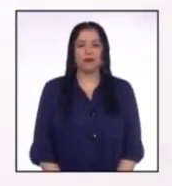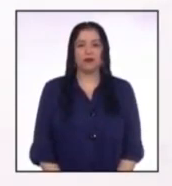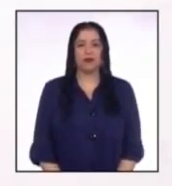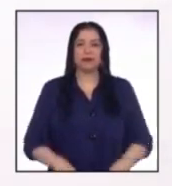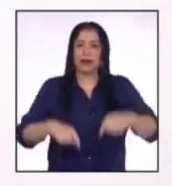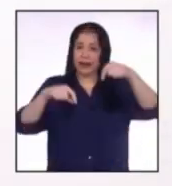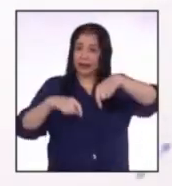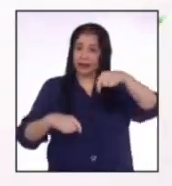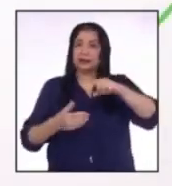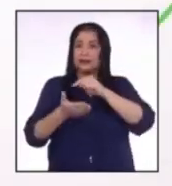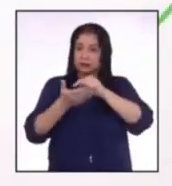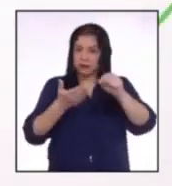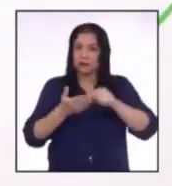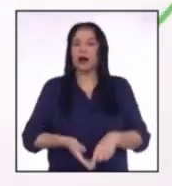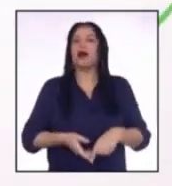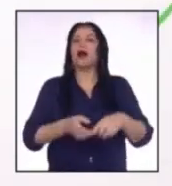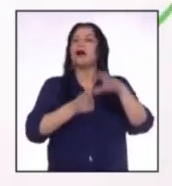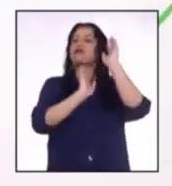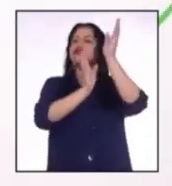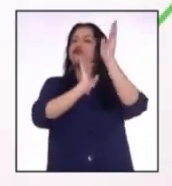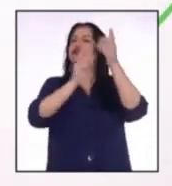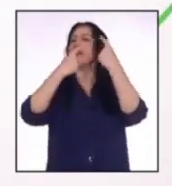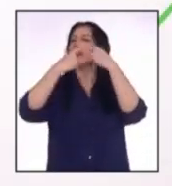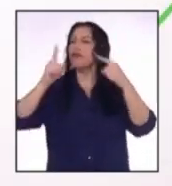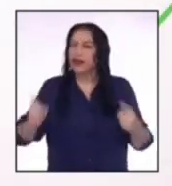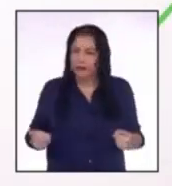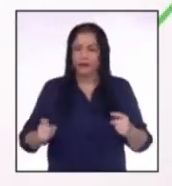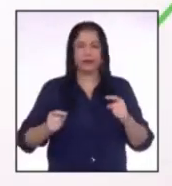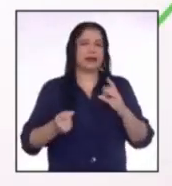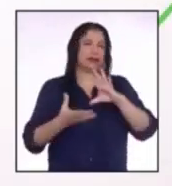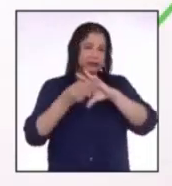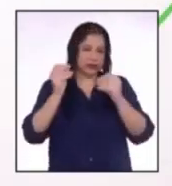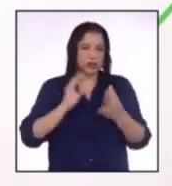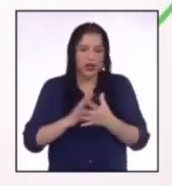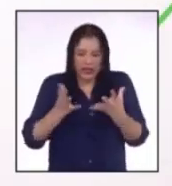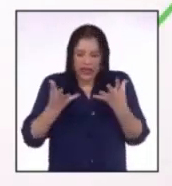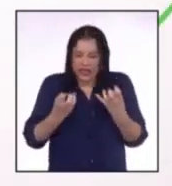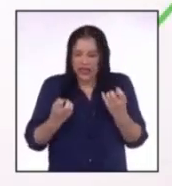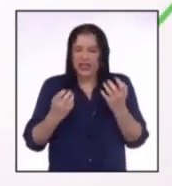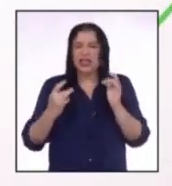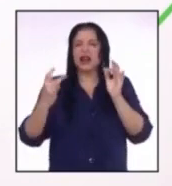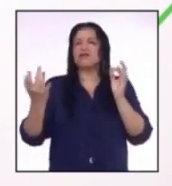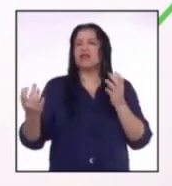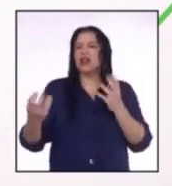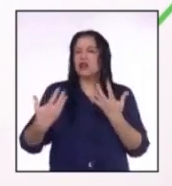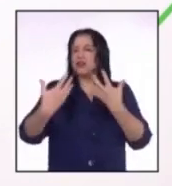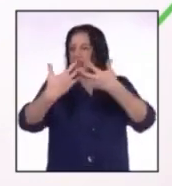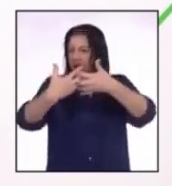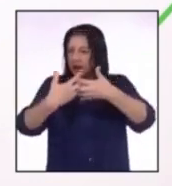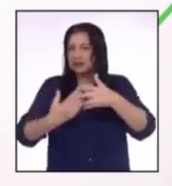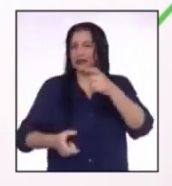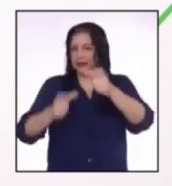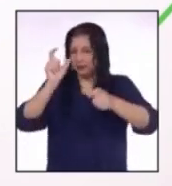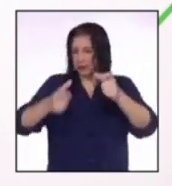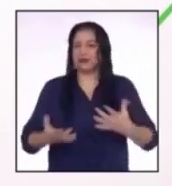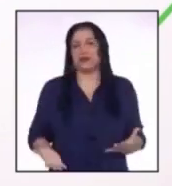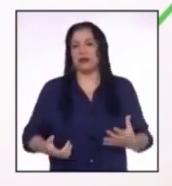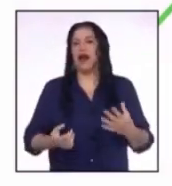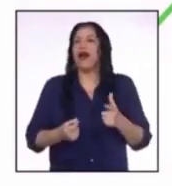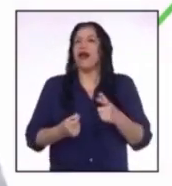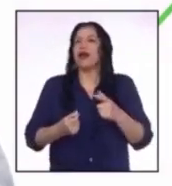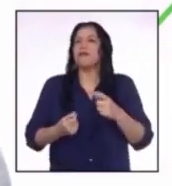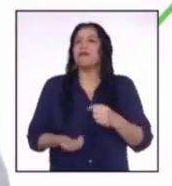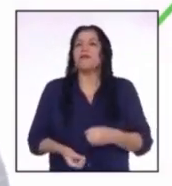esta semana vimos varias historias de personas que buscaban formar una conexión con las personas a través de sus